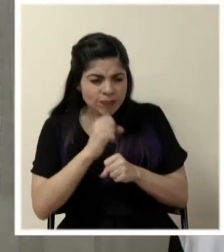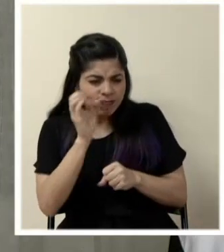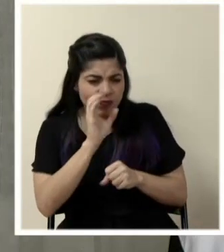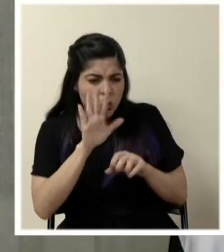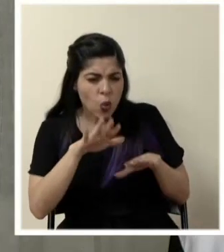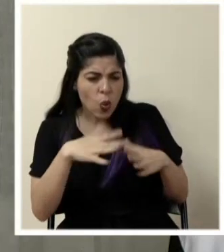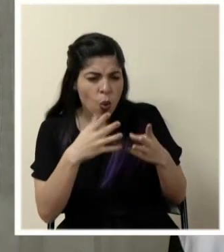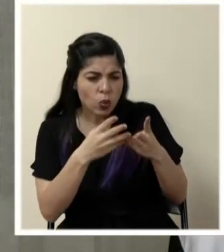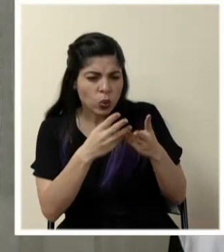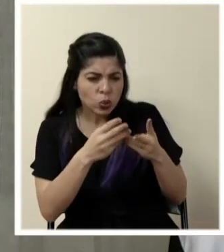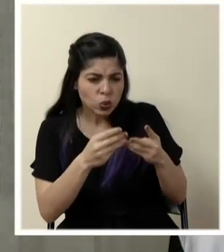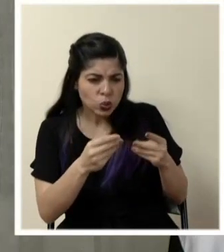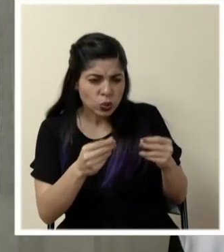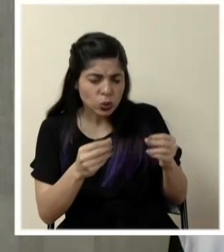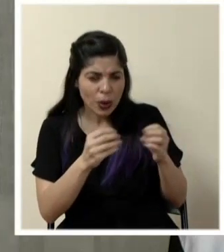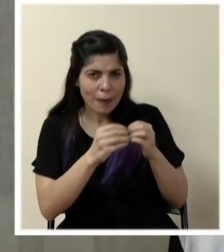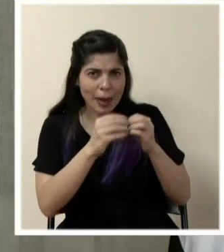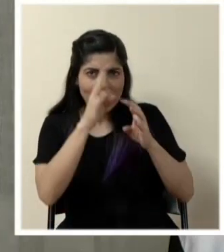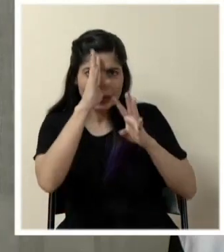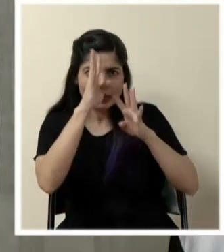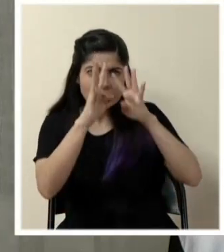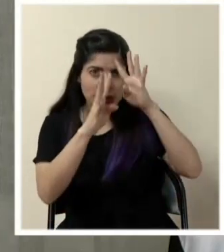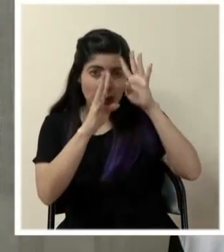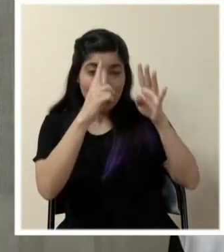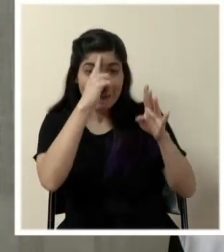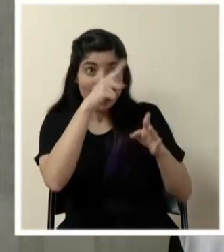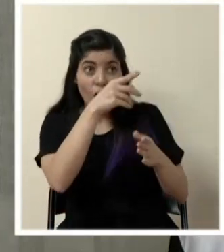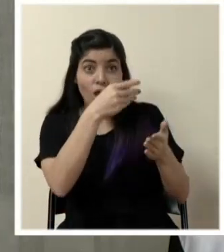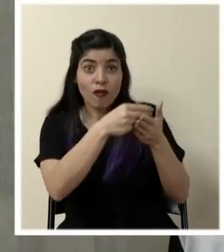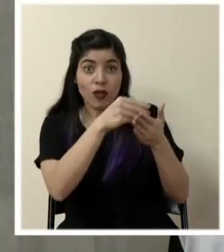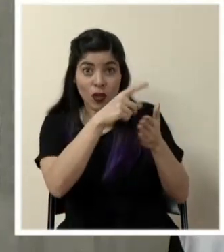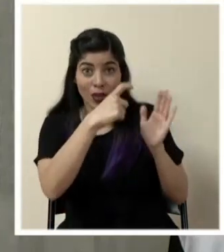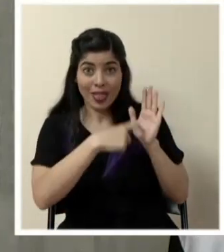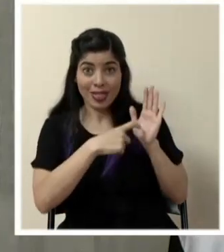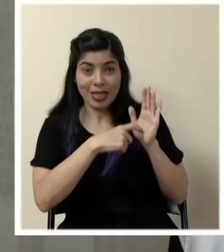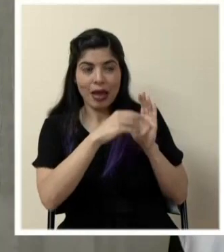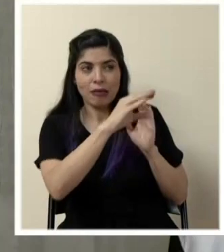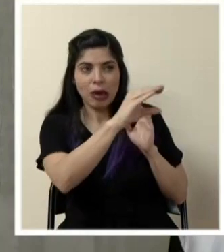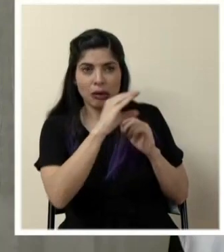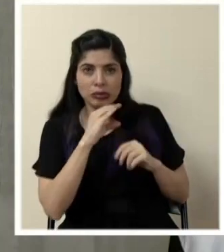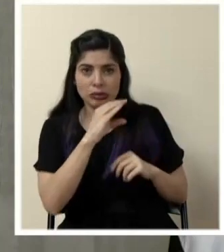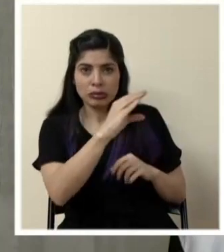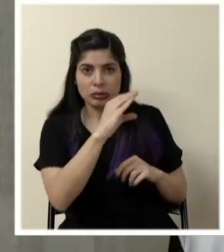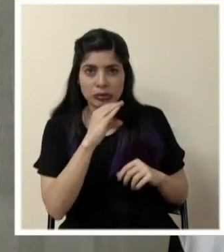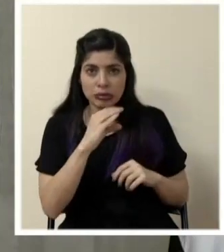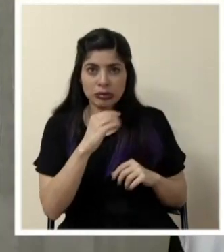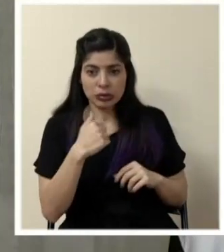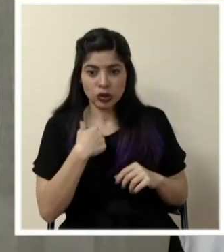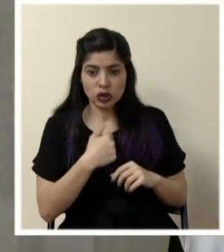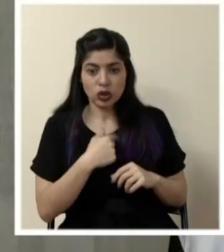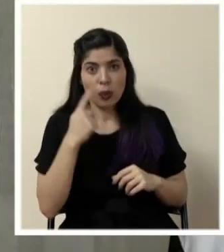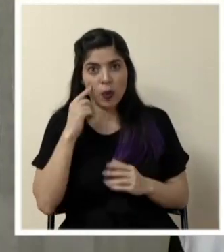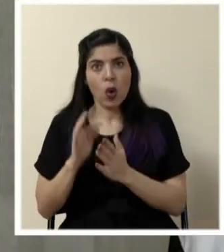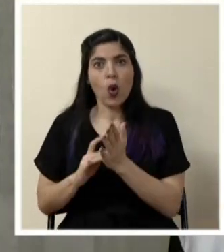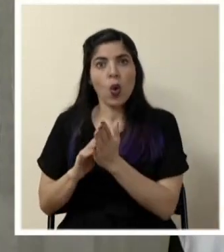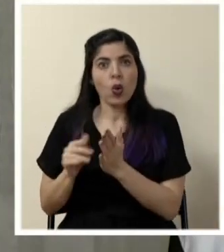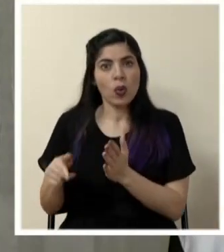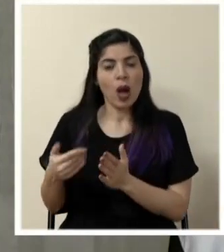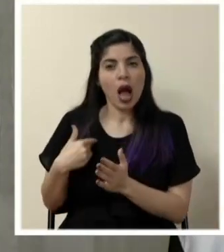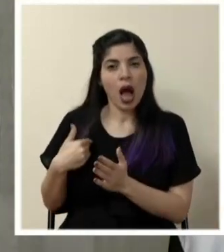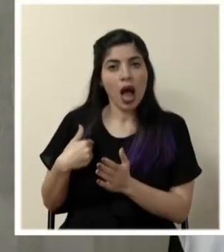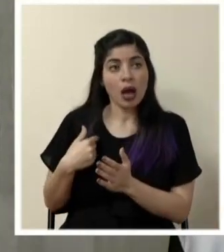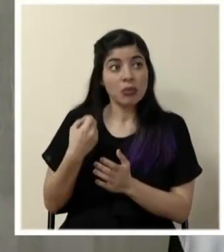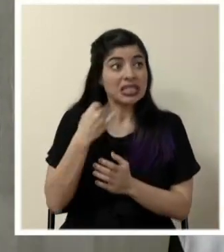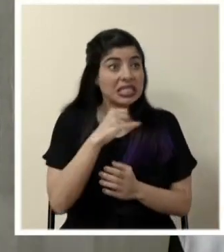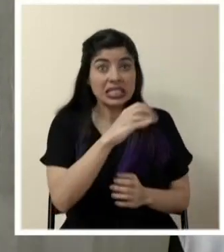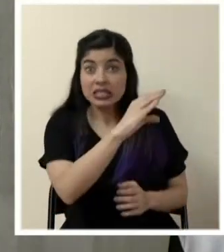y creativa para que estos fondos entren a la institución, porque están en nuestra contabilidad, pero si no ingresan,